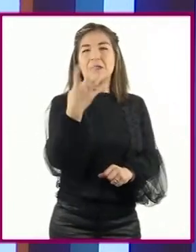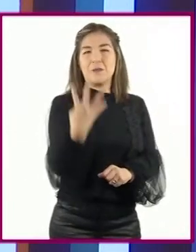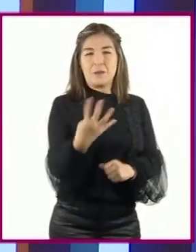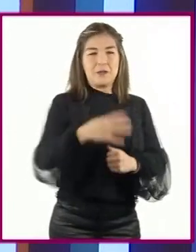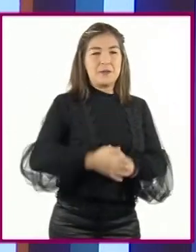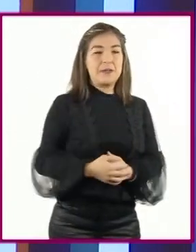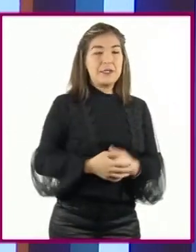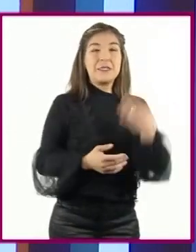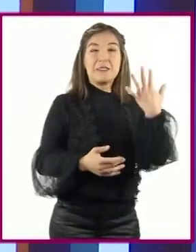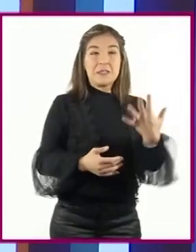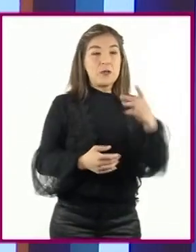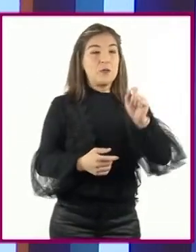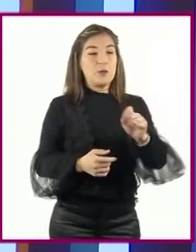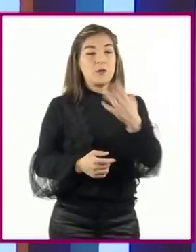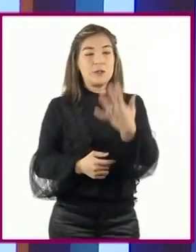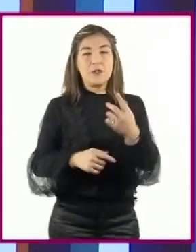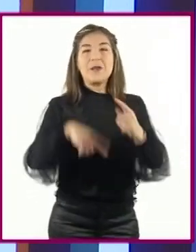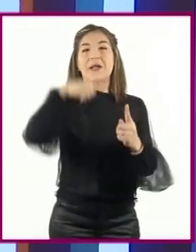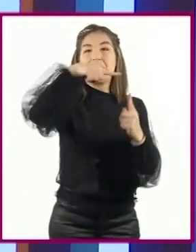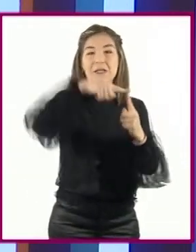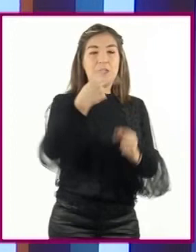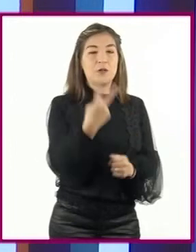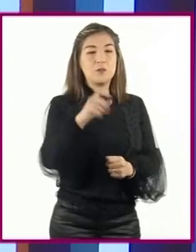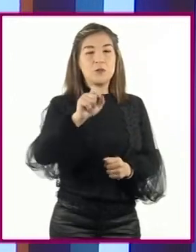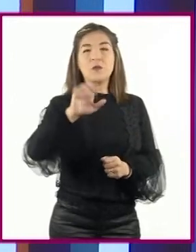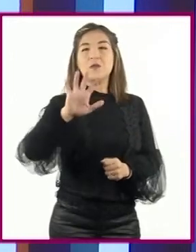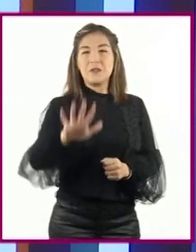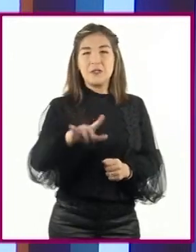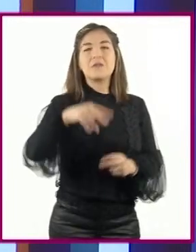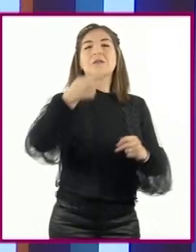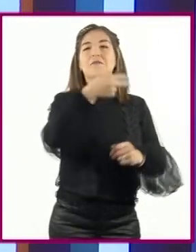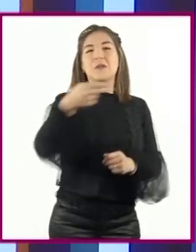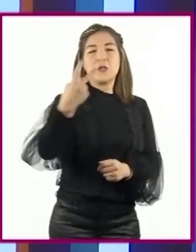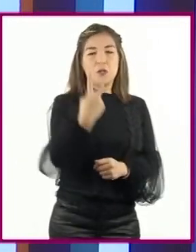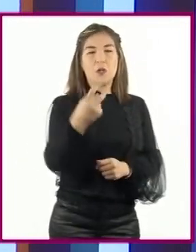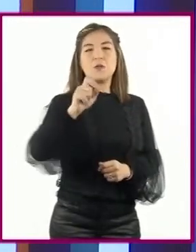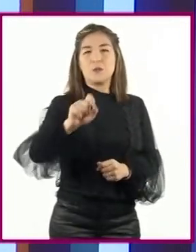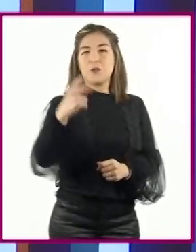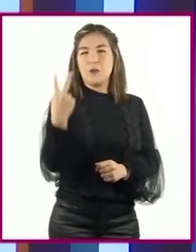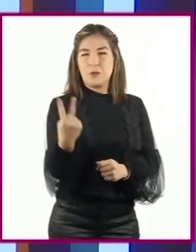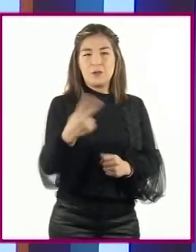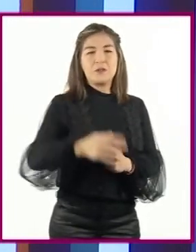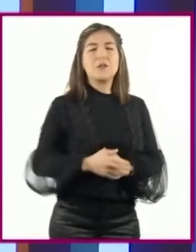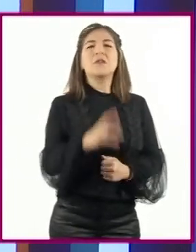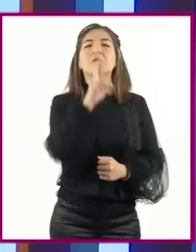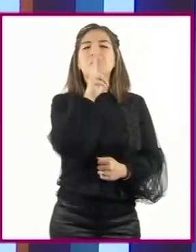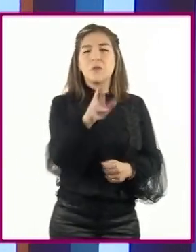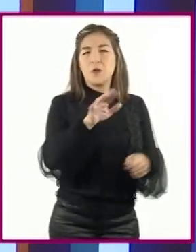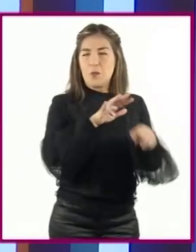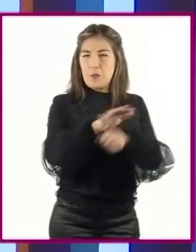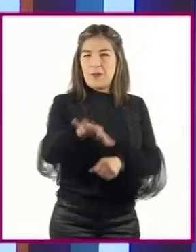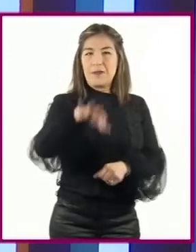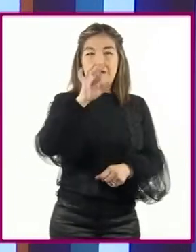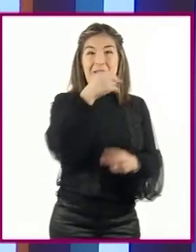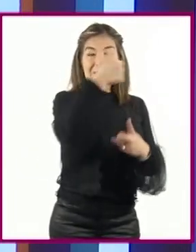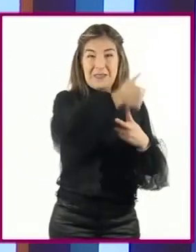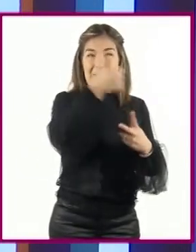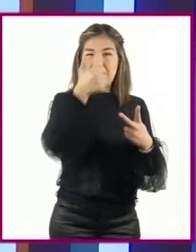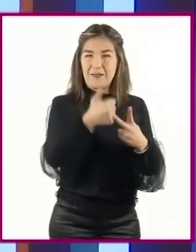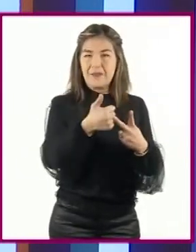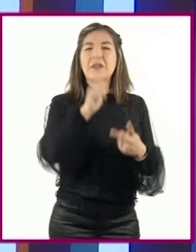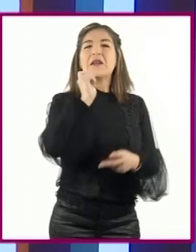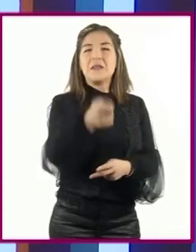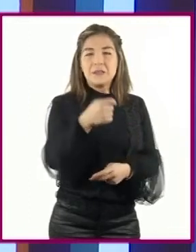Y 5.5 entre 2.5, que es igual a 2.2. Los resultados obtenidos en cada caso